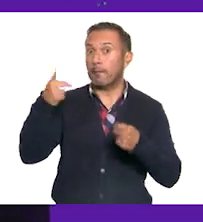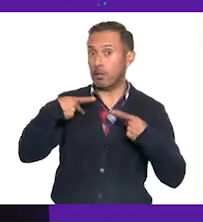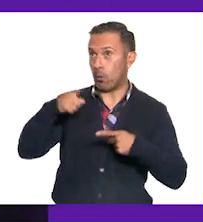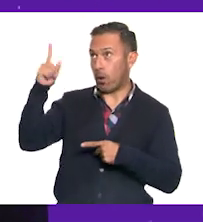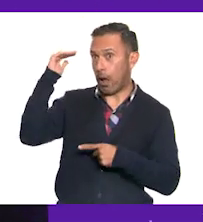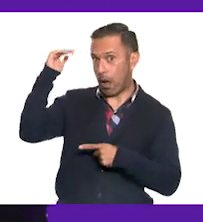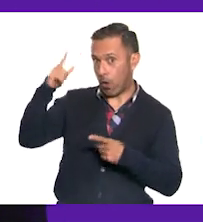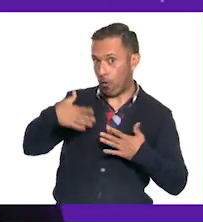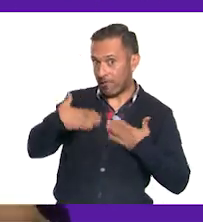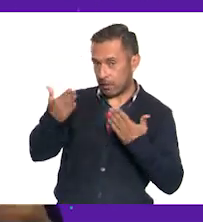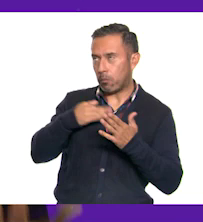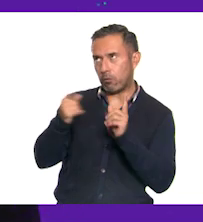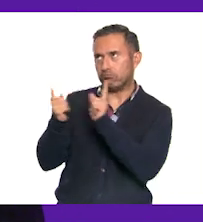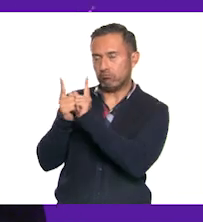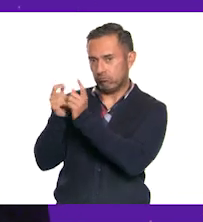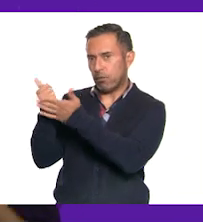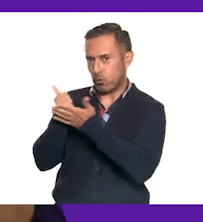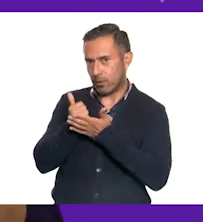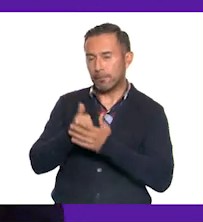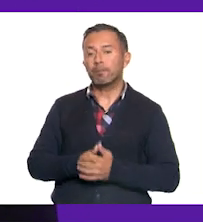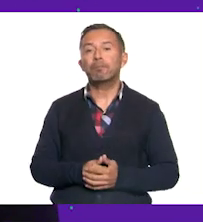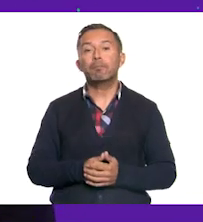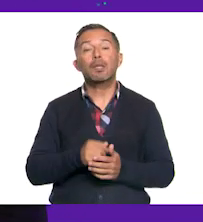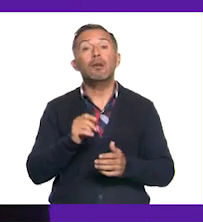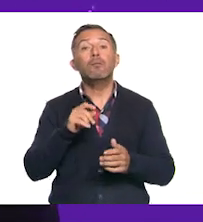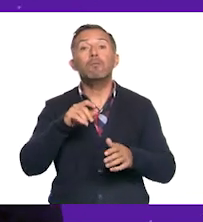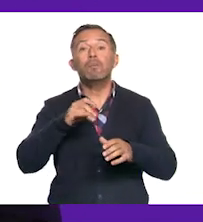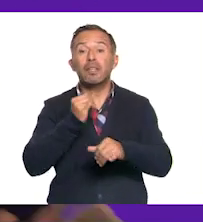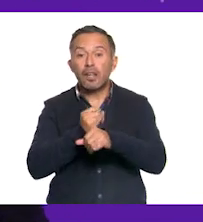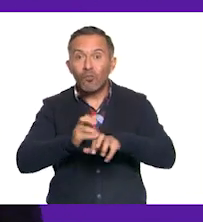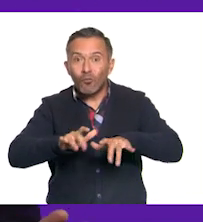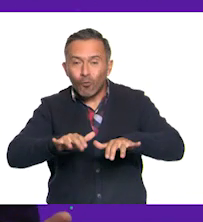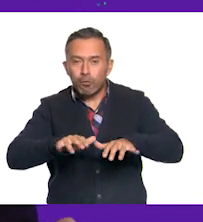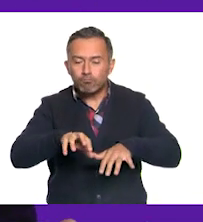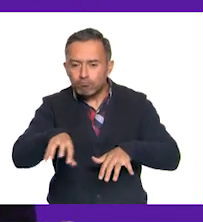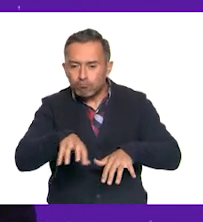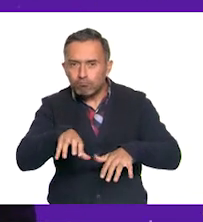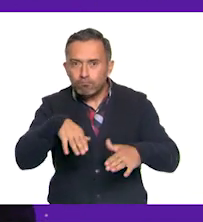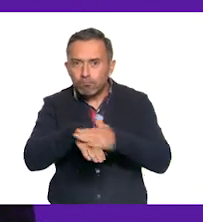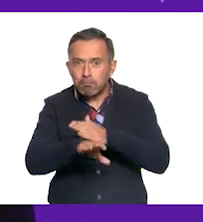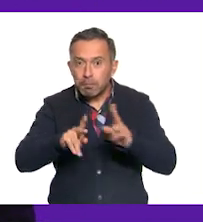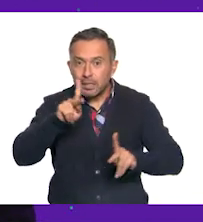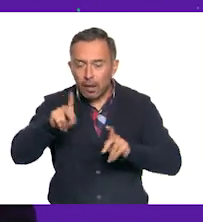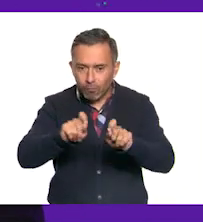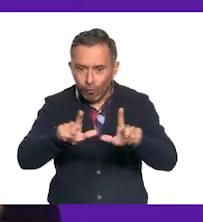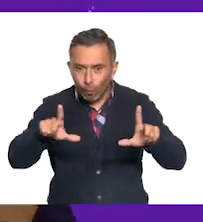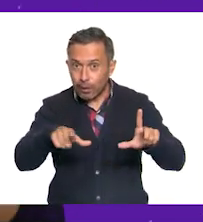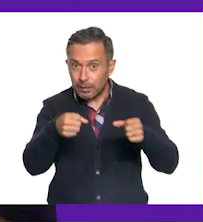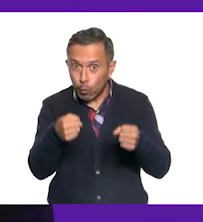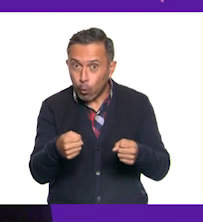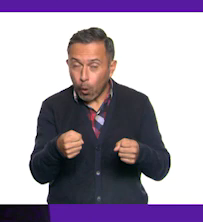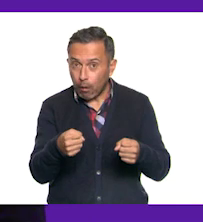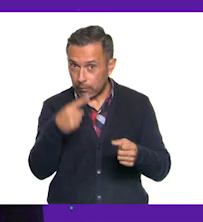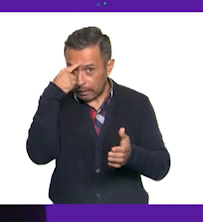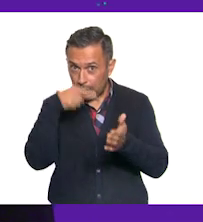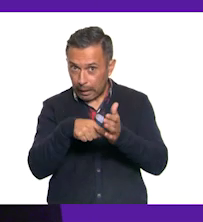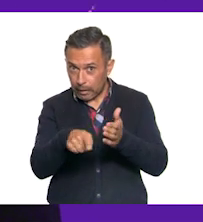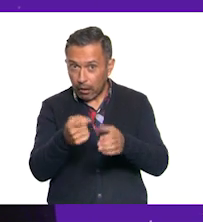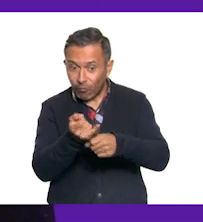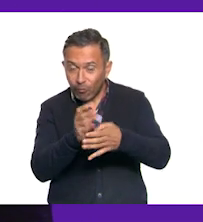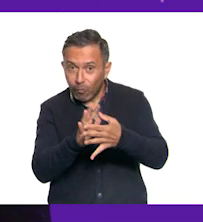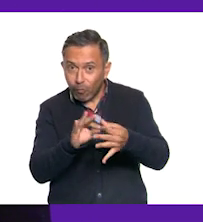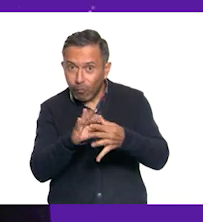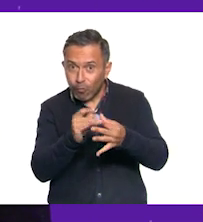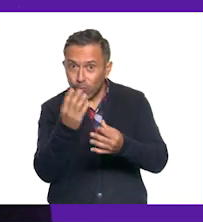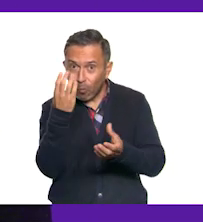bien, aunque los sitios que visitamos sean seguros, eso no implica que la información que se divulga a través de estos